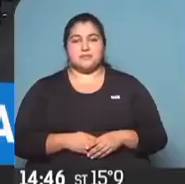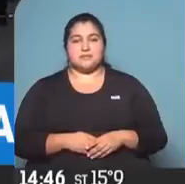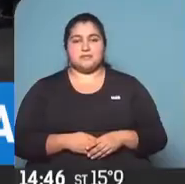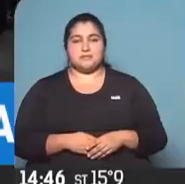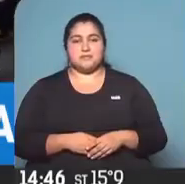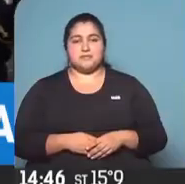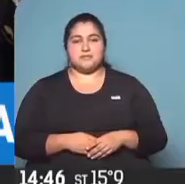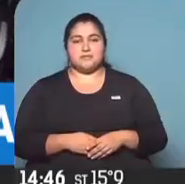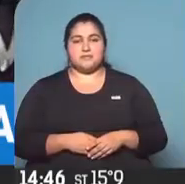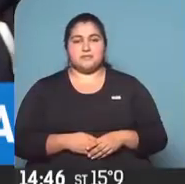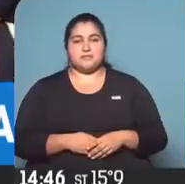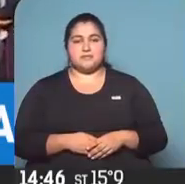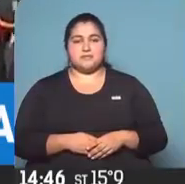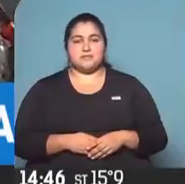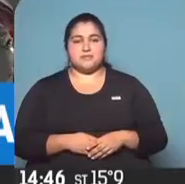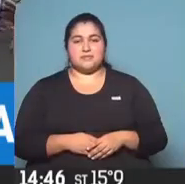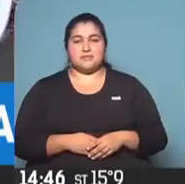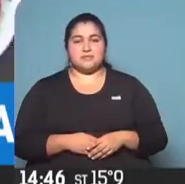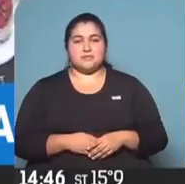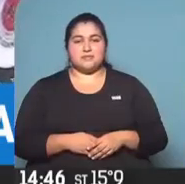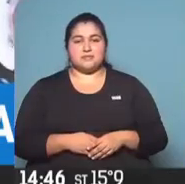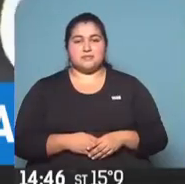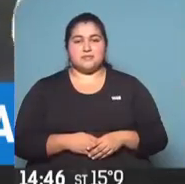y e